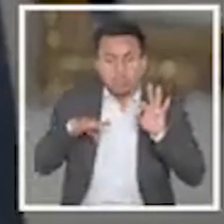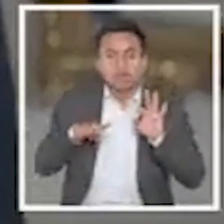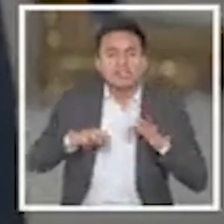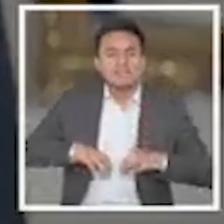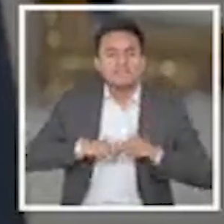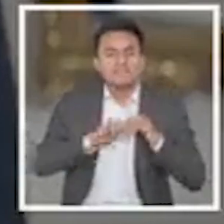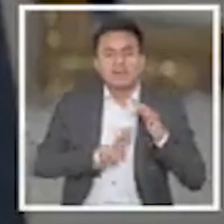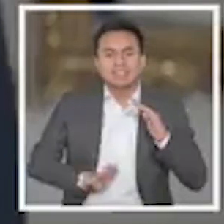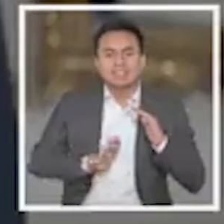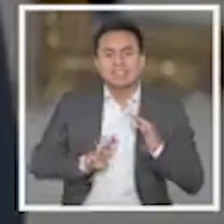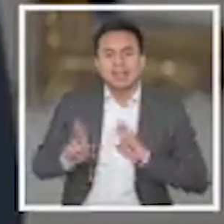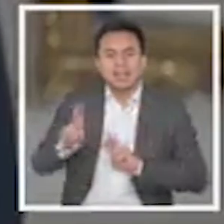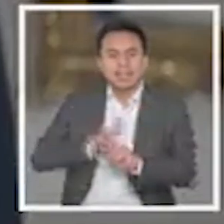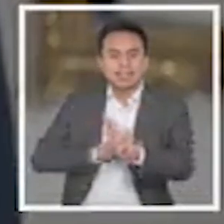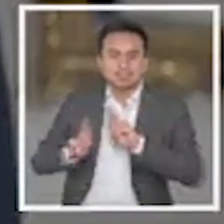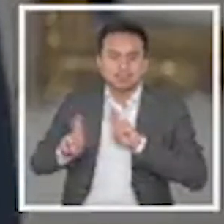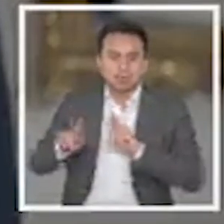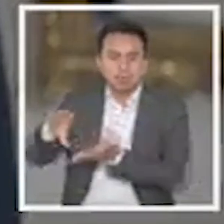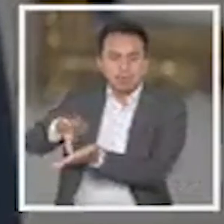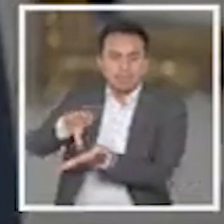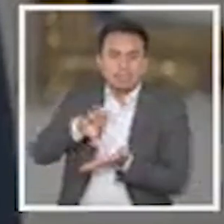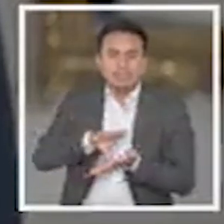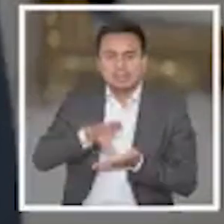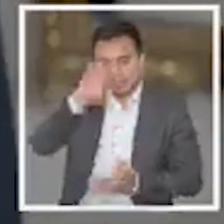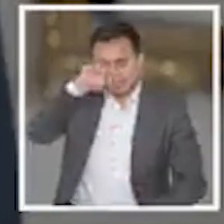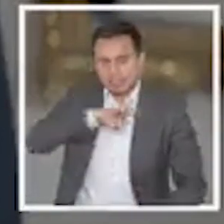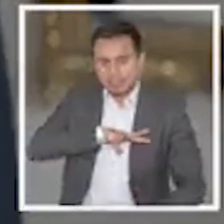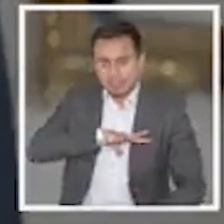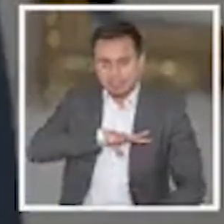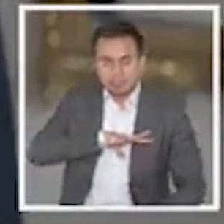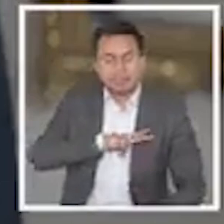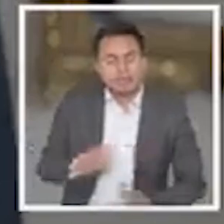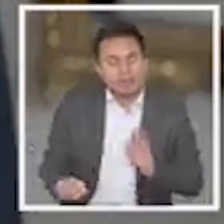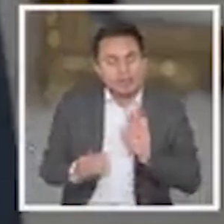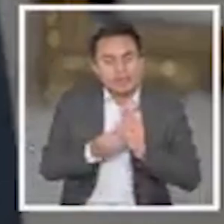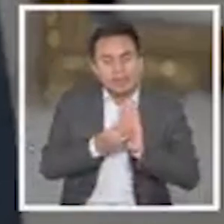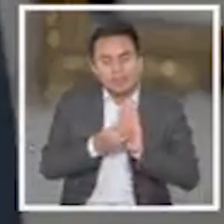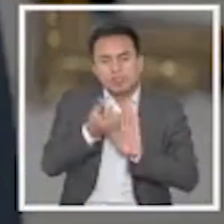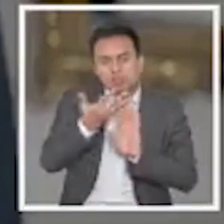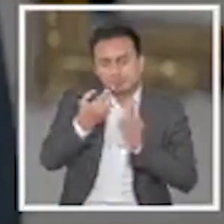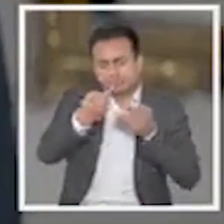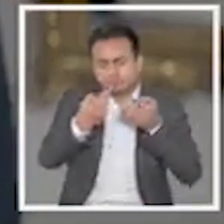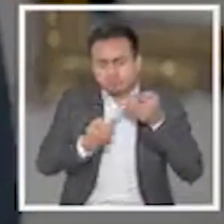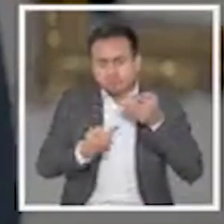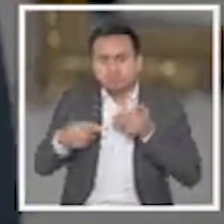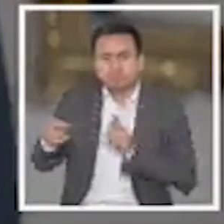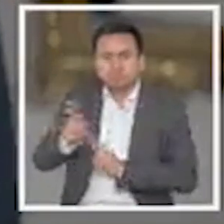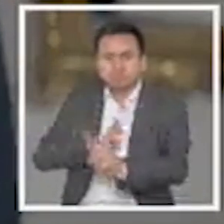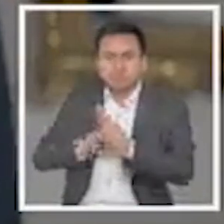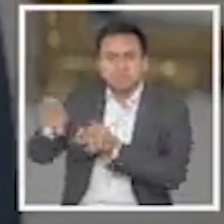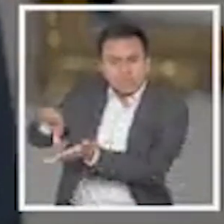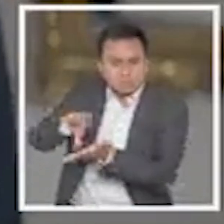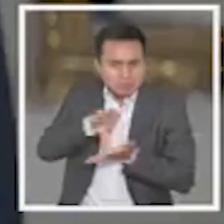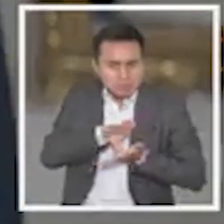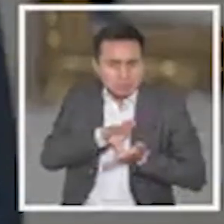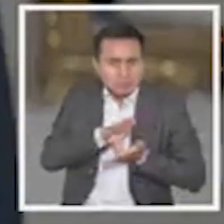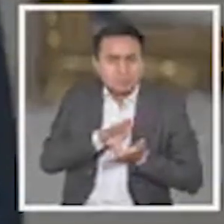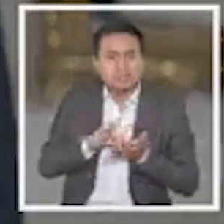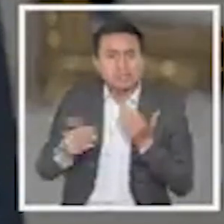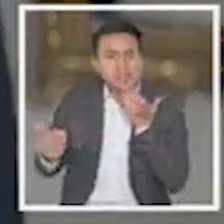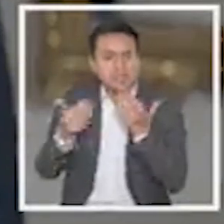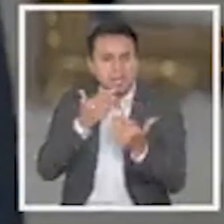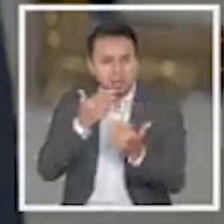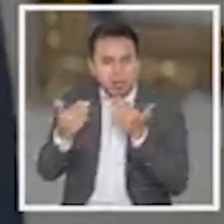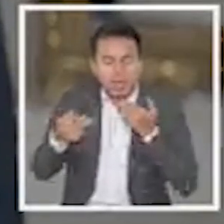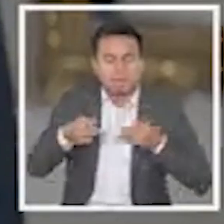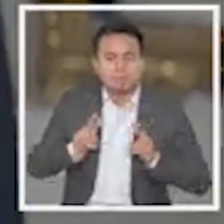que sentó las bases de la actual relación entre ambos países, la que establece numerosos mecanismos bilaterales que nos permiten